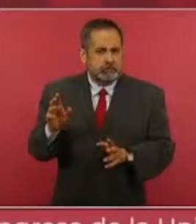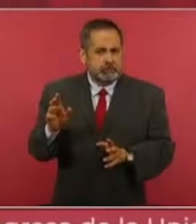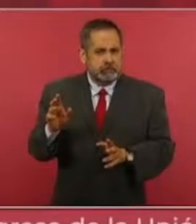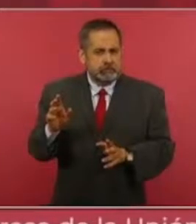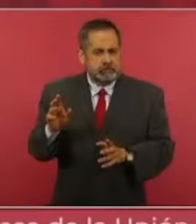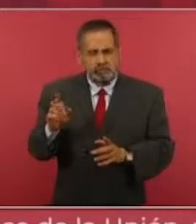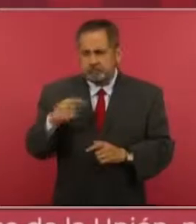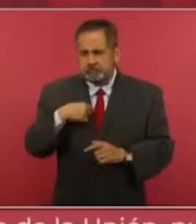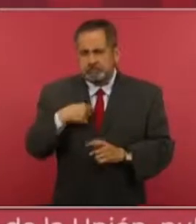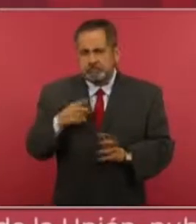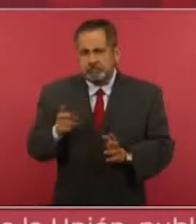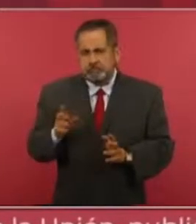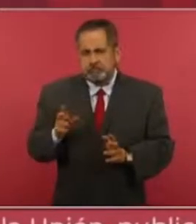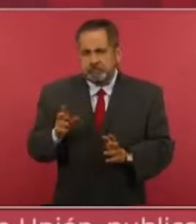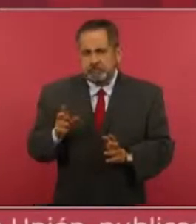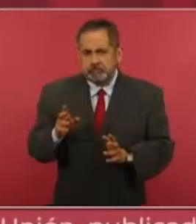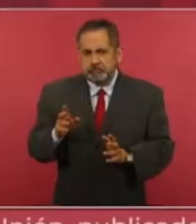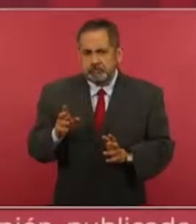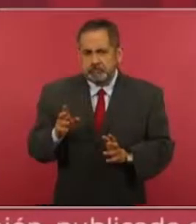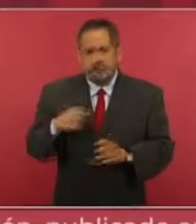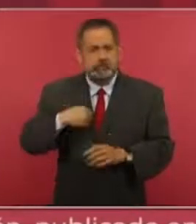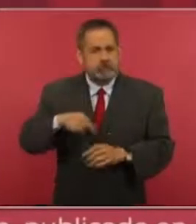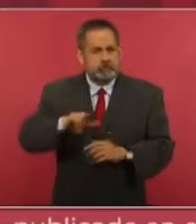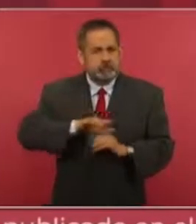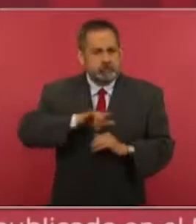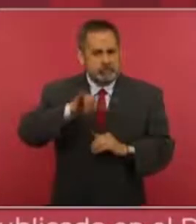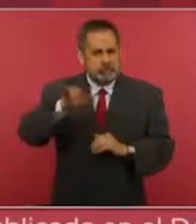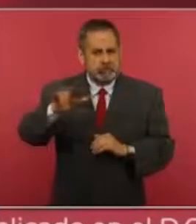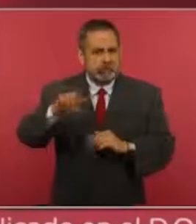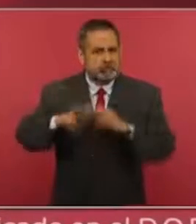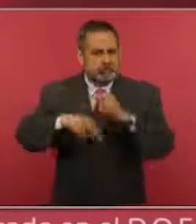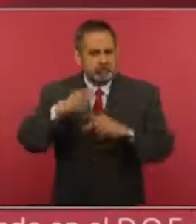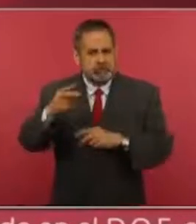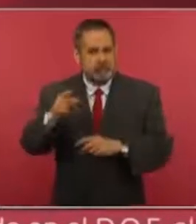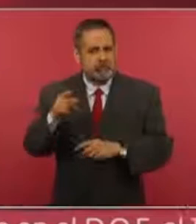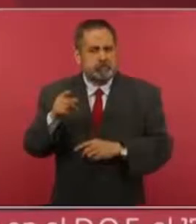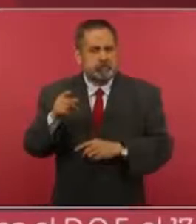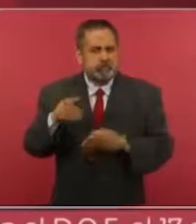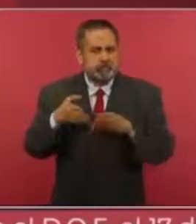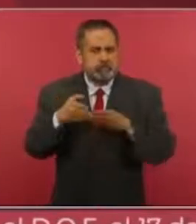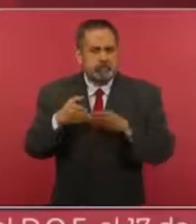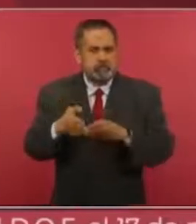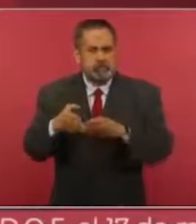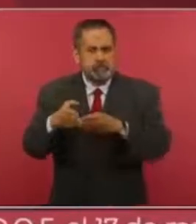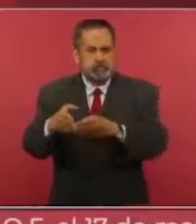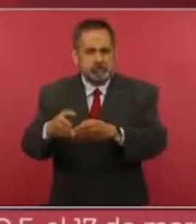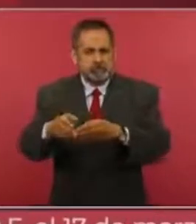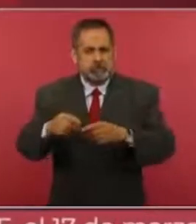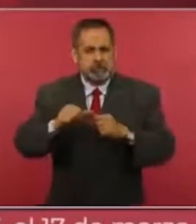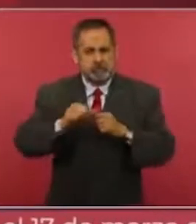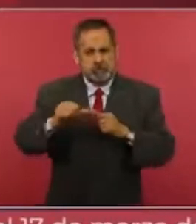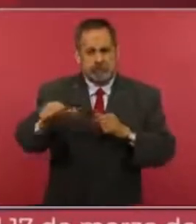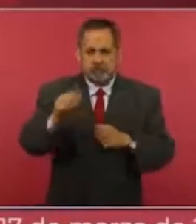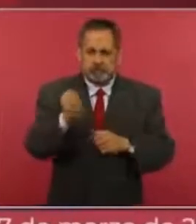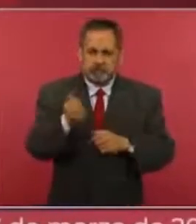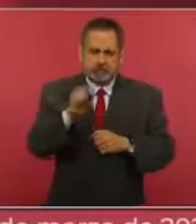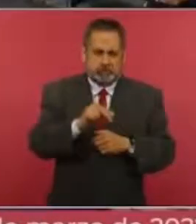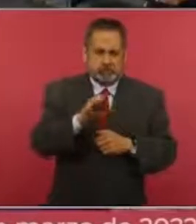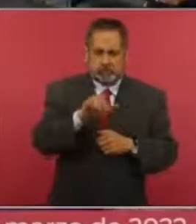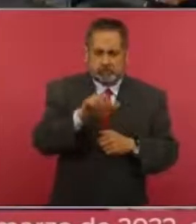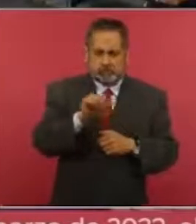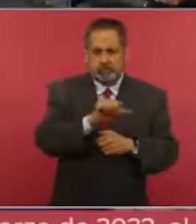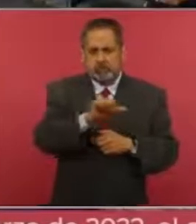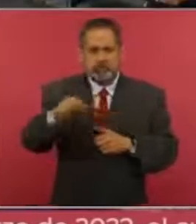Yo voy a viajar en el barco de San Blas a las